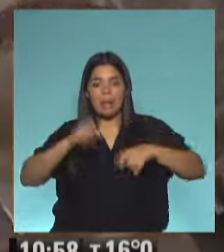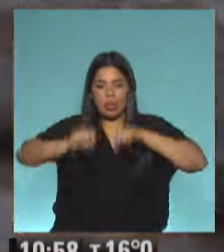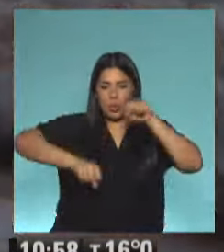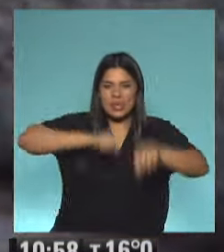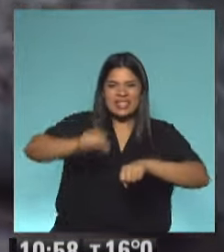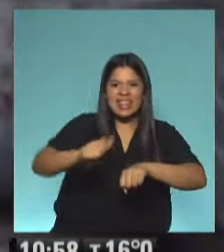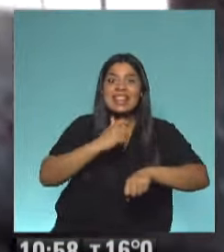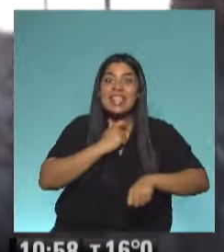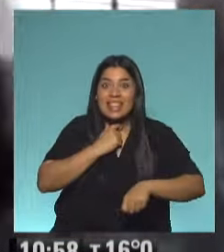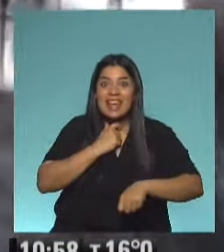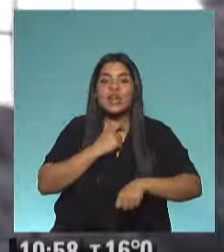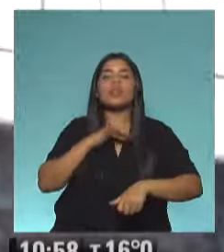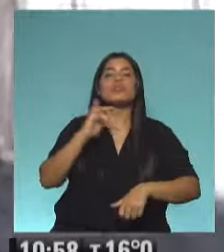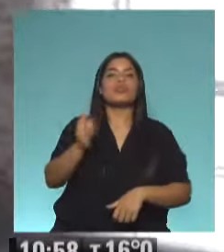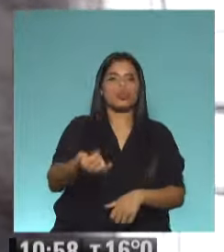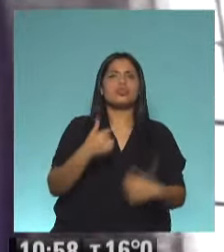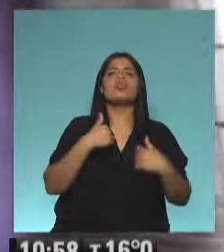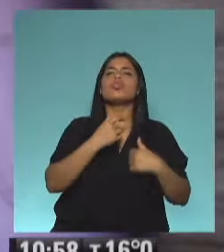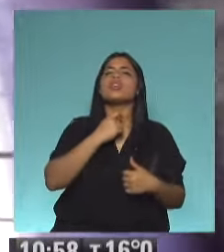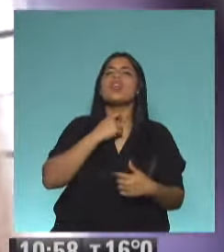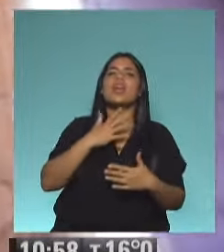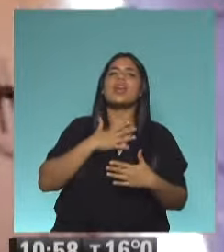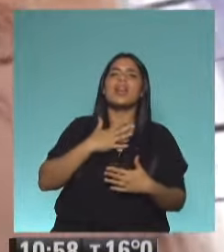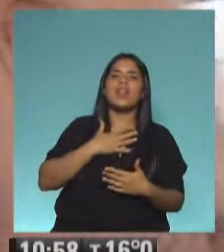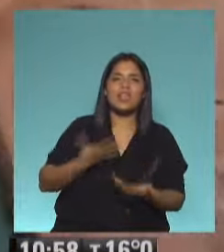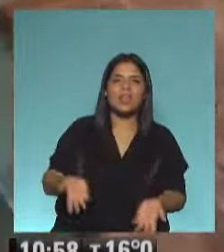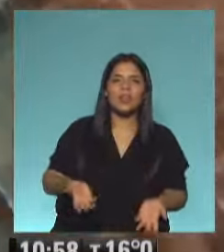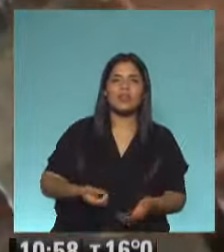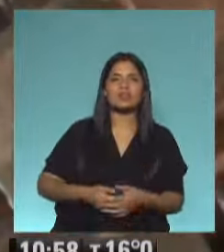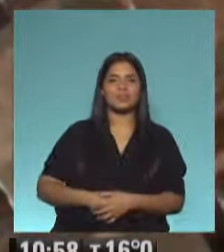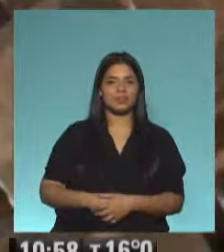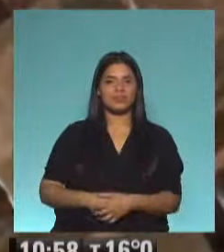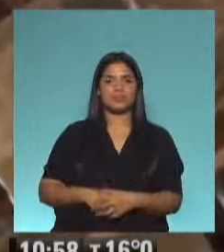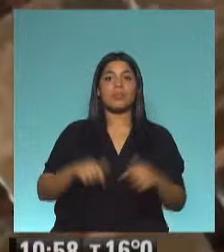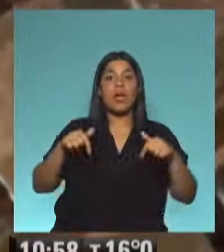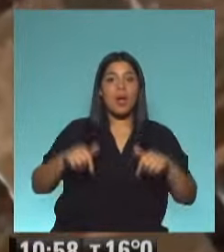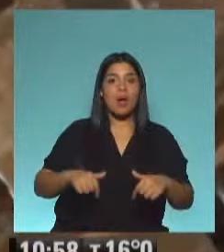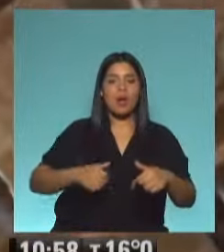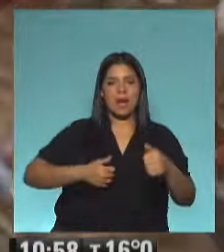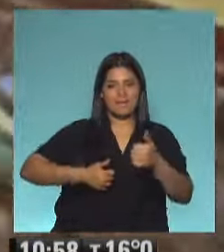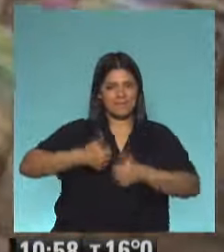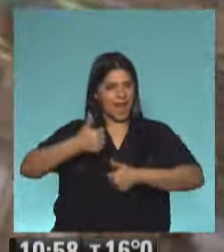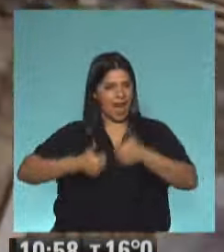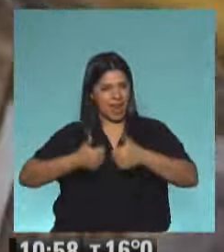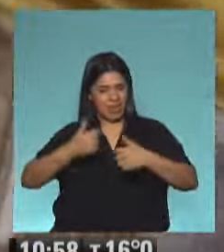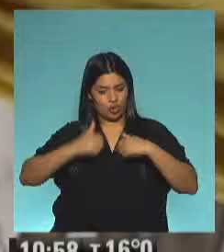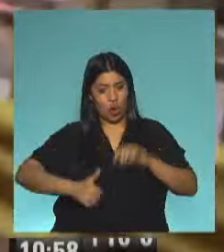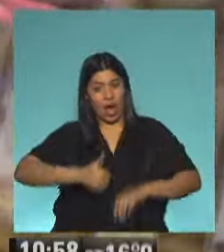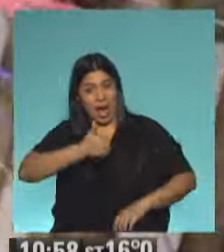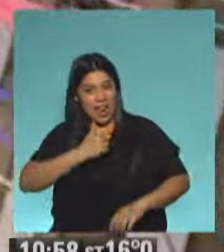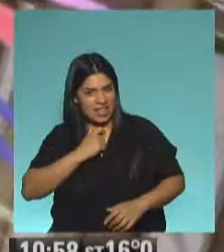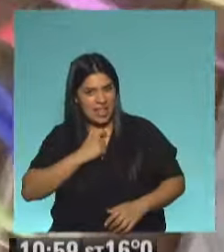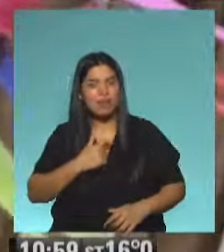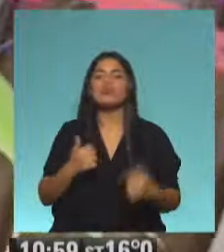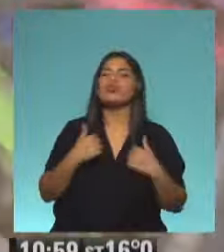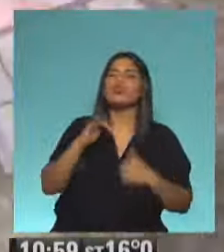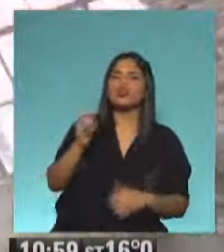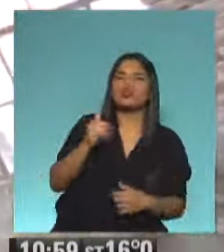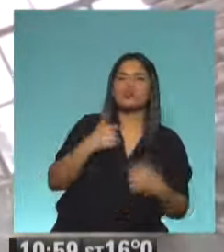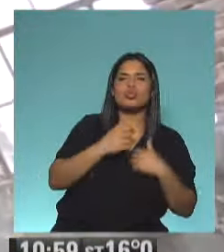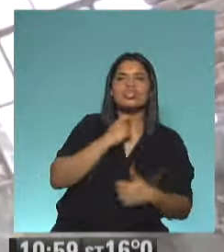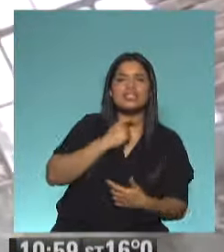Bicicleta. Quiero para mí. Para ganar la carrera. Quiero, claro